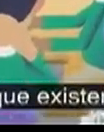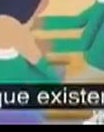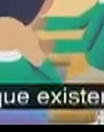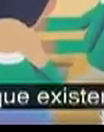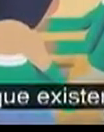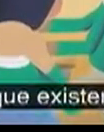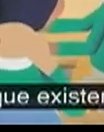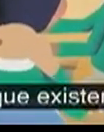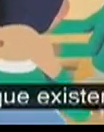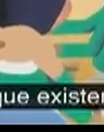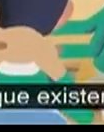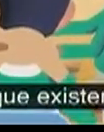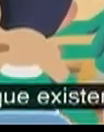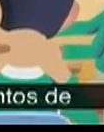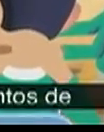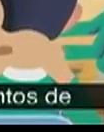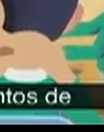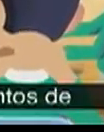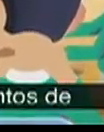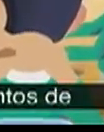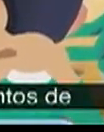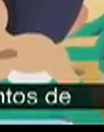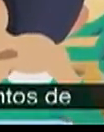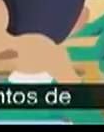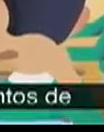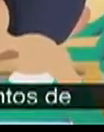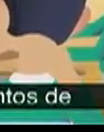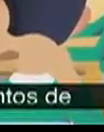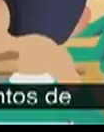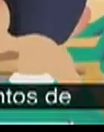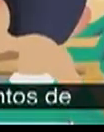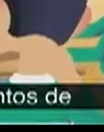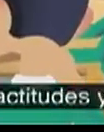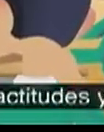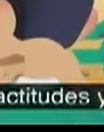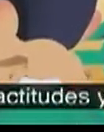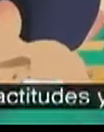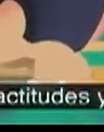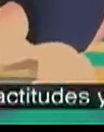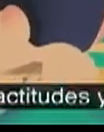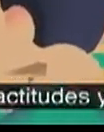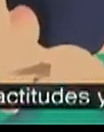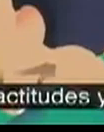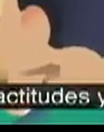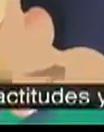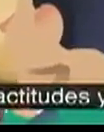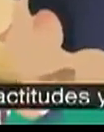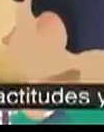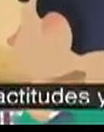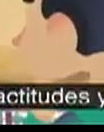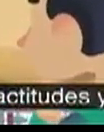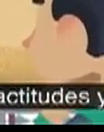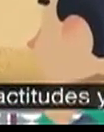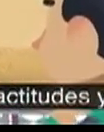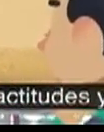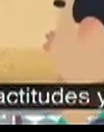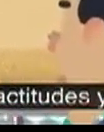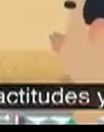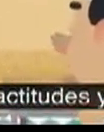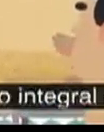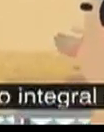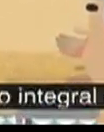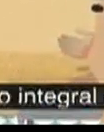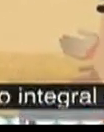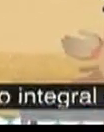El nuevo modelo educativo considera que existen aprendizajes clave, es decir, conjuntos de conocimientos, prácticas,